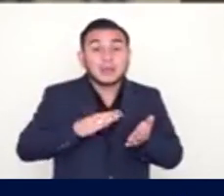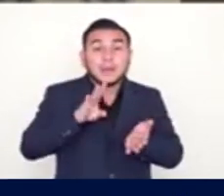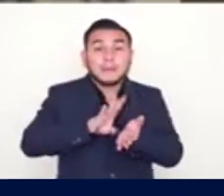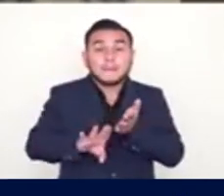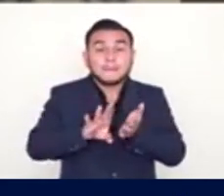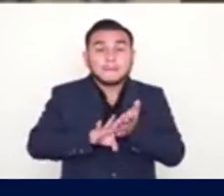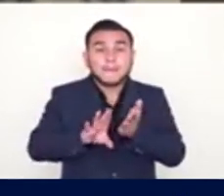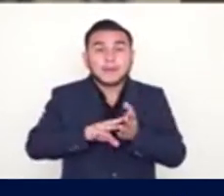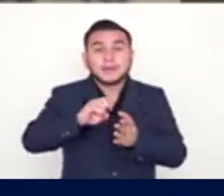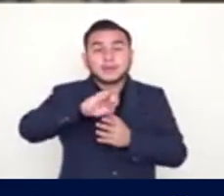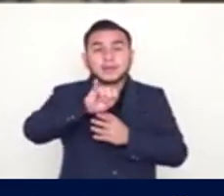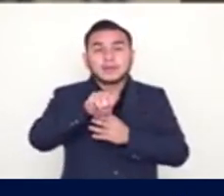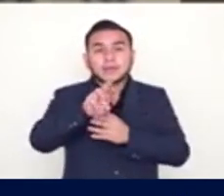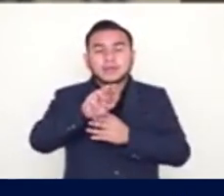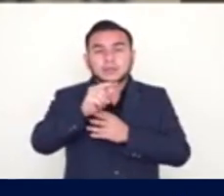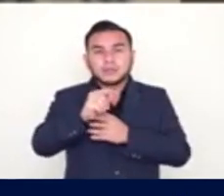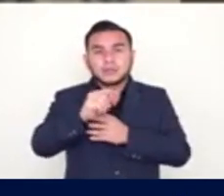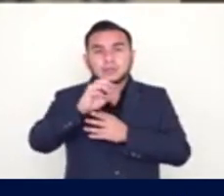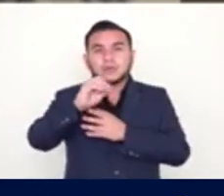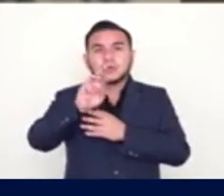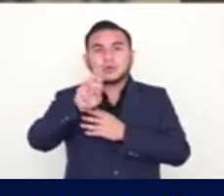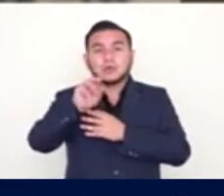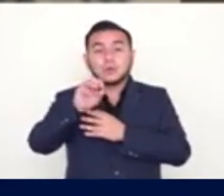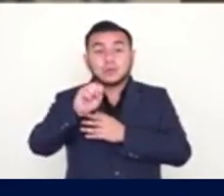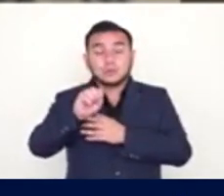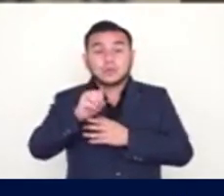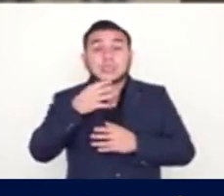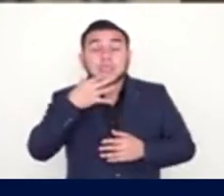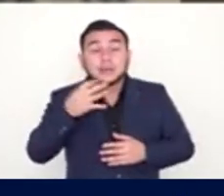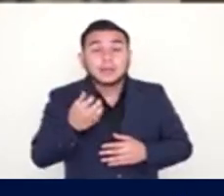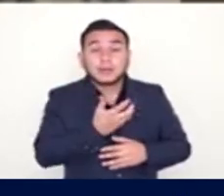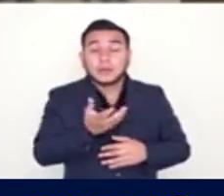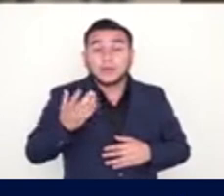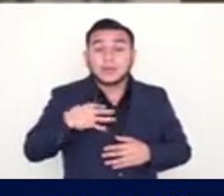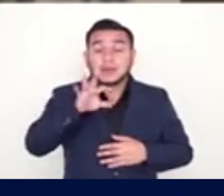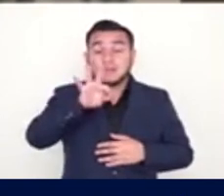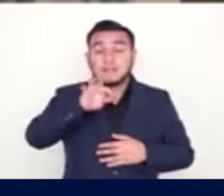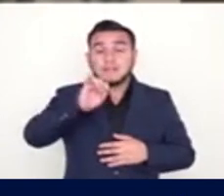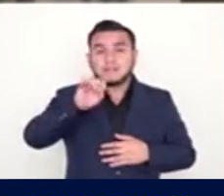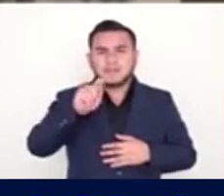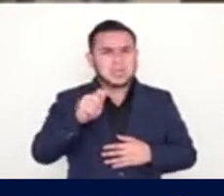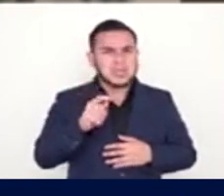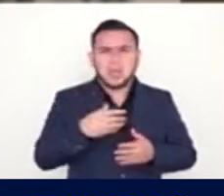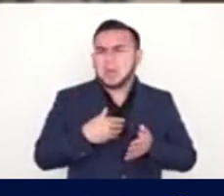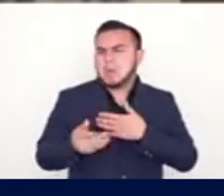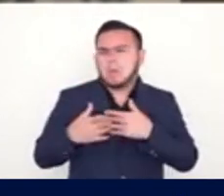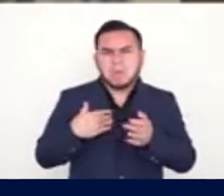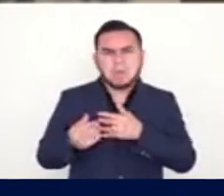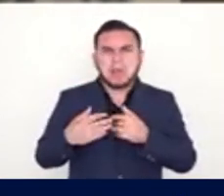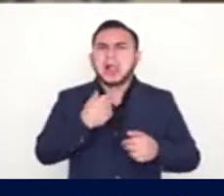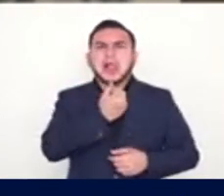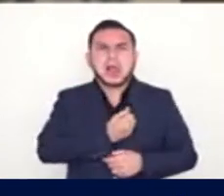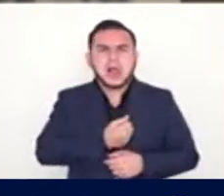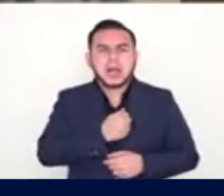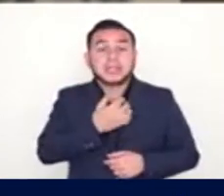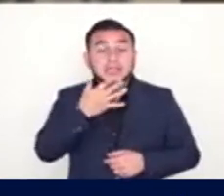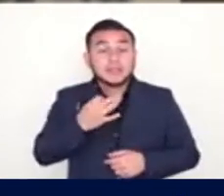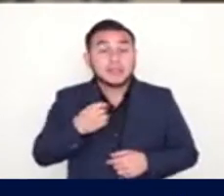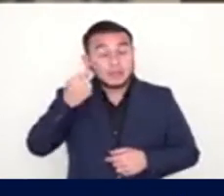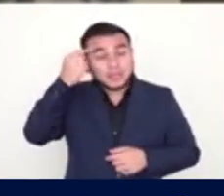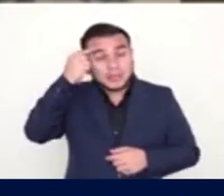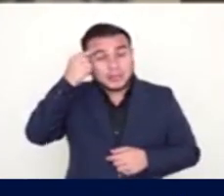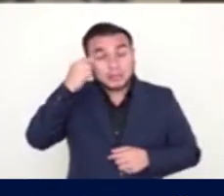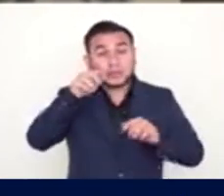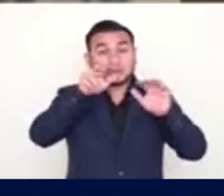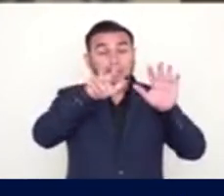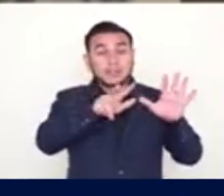por George Soros, que dicen defender a las víctimas, cuando nunca creo que a Fito Salume le importaba a las víctimas, ahora pues no se dan cuenta que